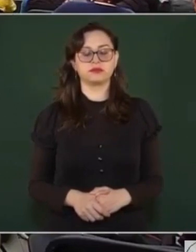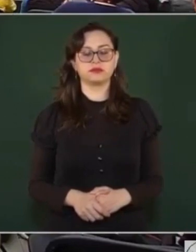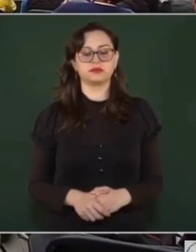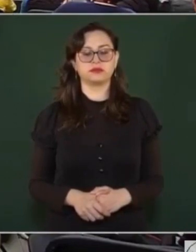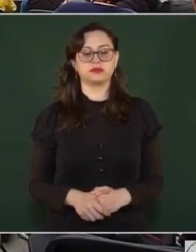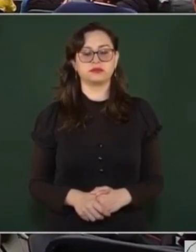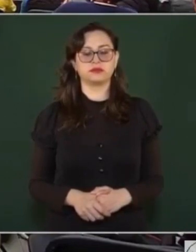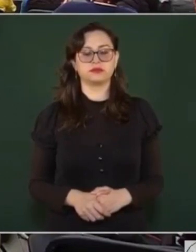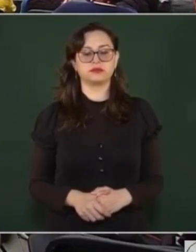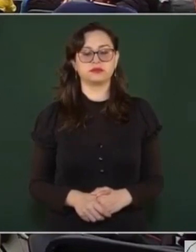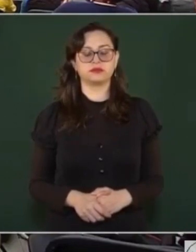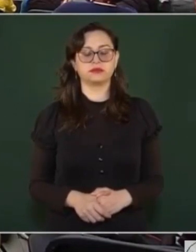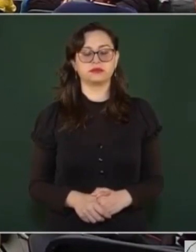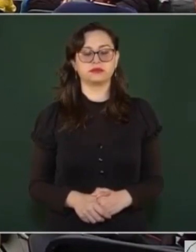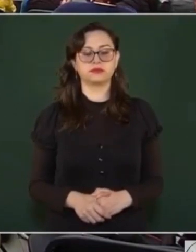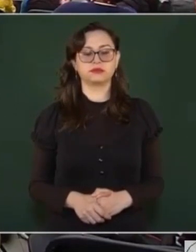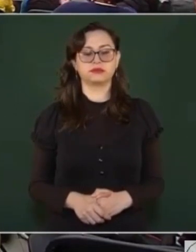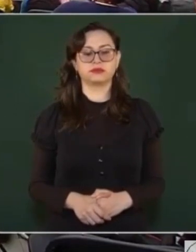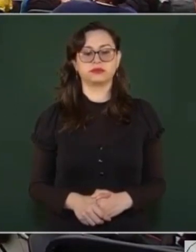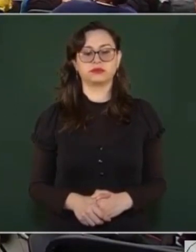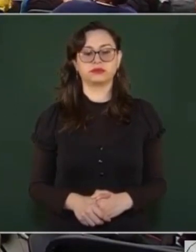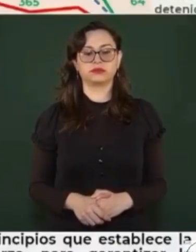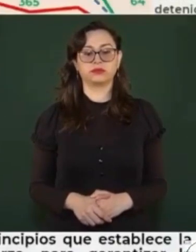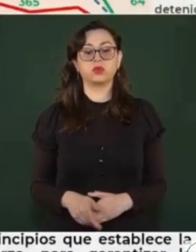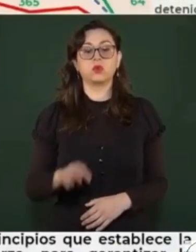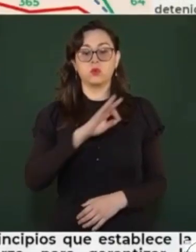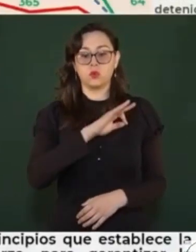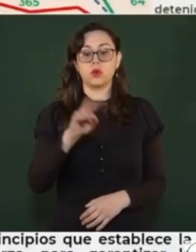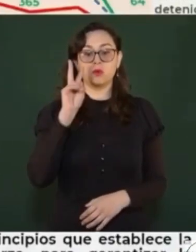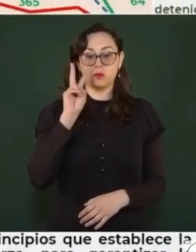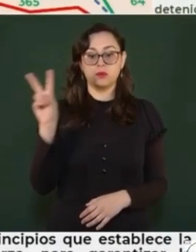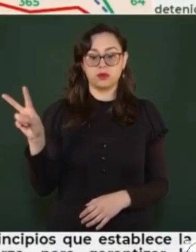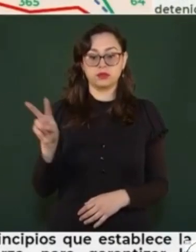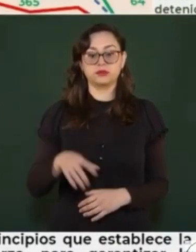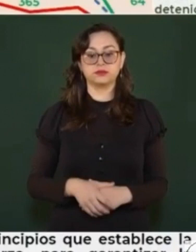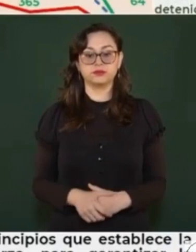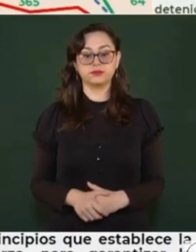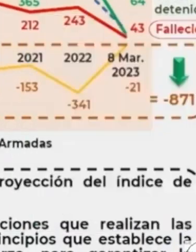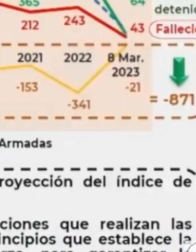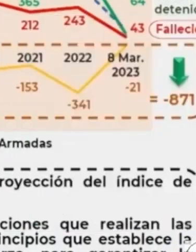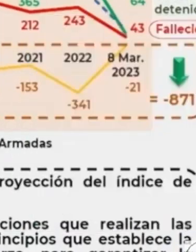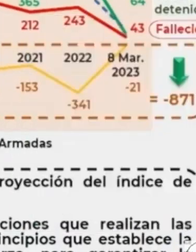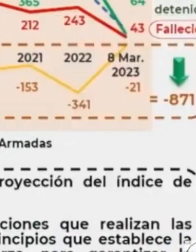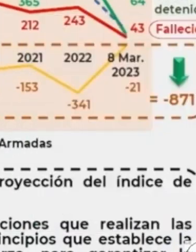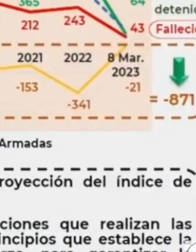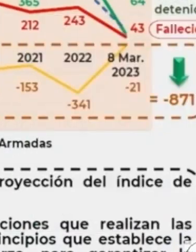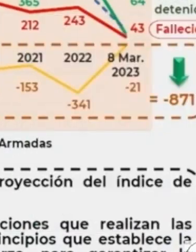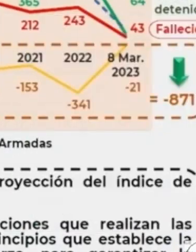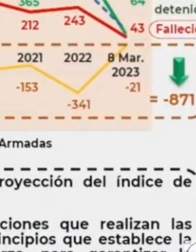Aquí está. Un año después de que construyeron esto.